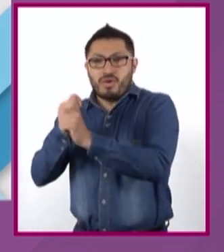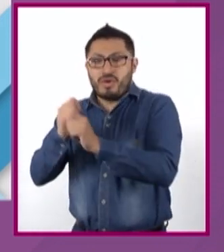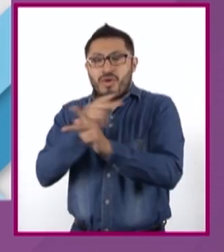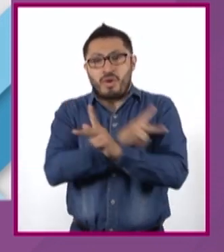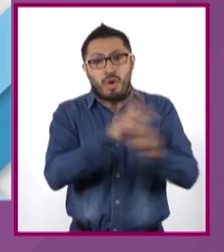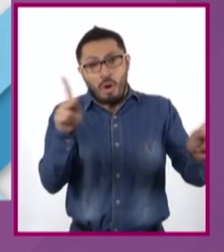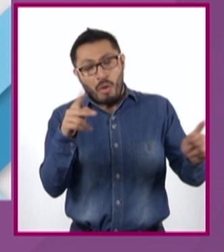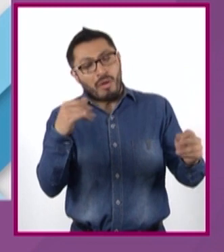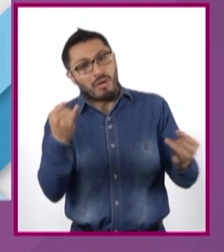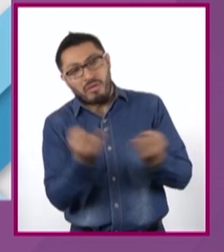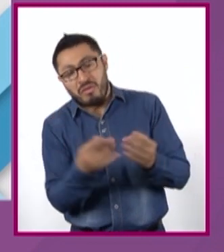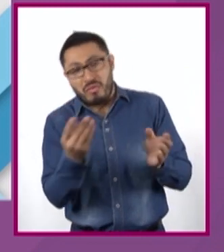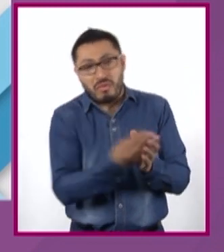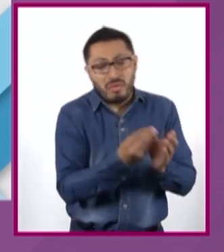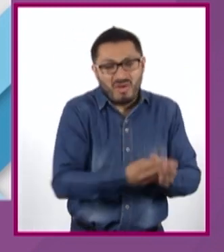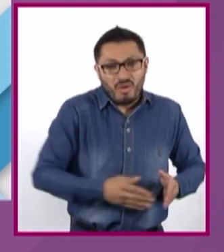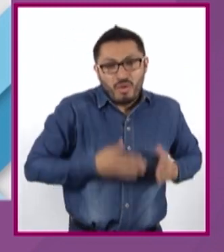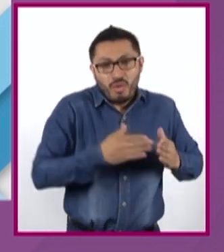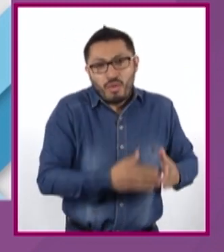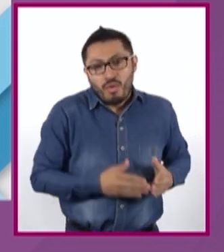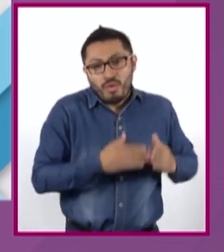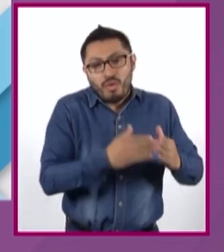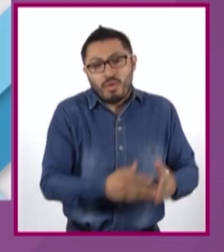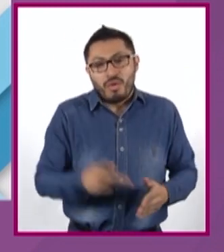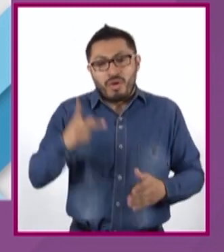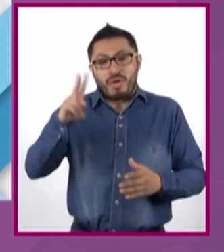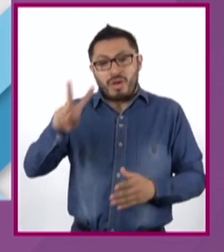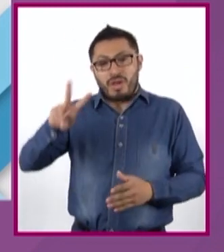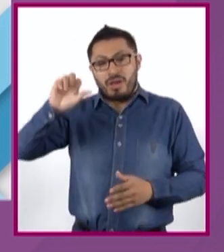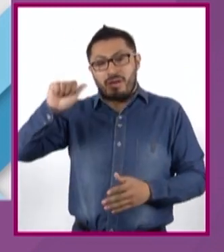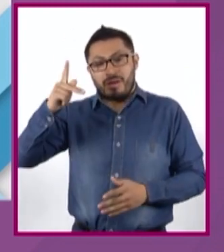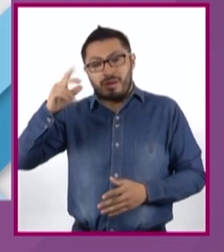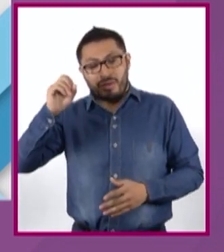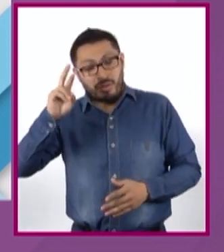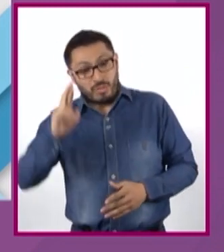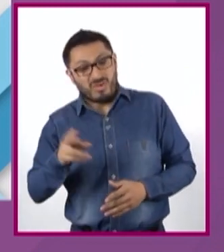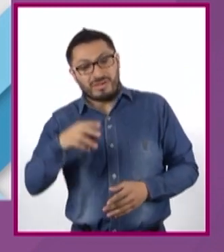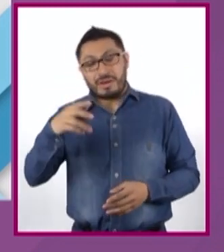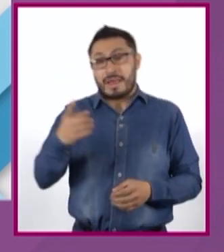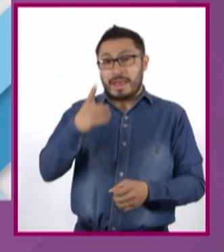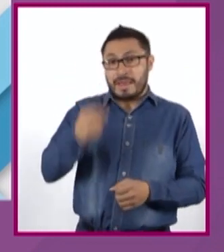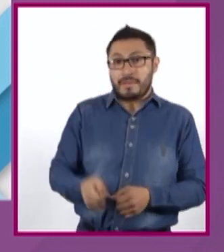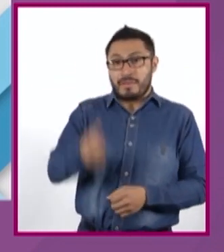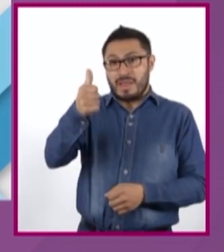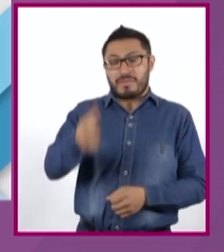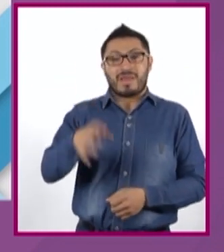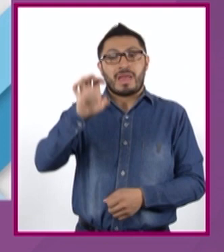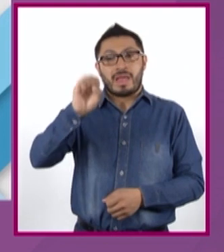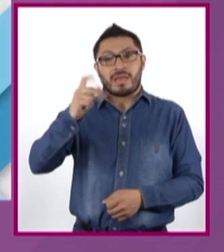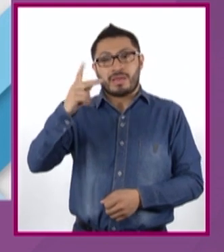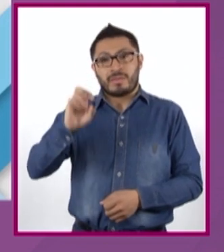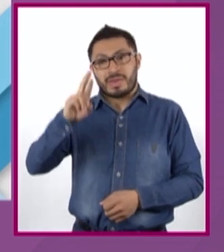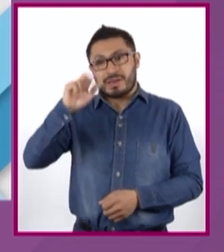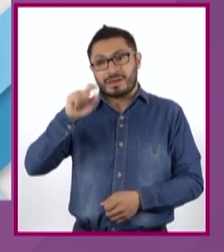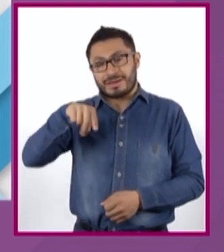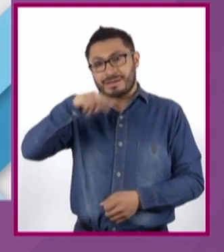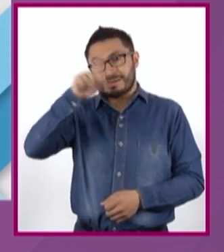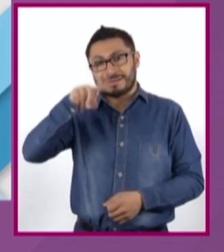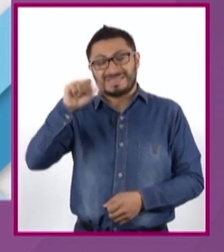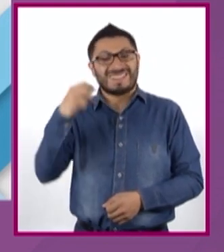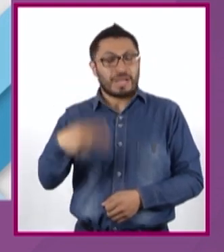de barcos de vapor. El primero en llegar se llamó Esperanza y fue un símbolo de